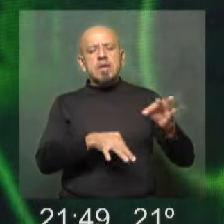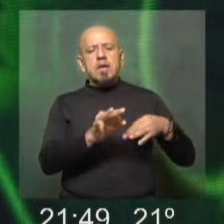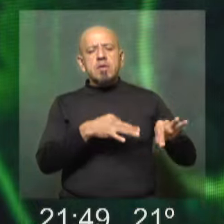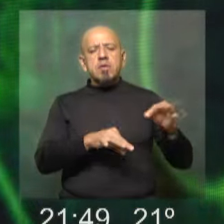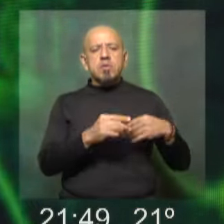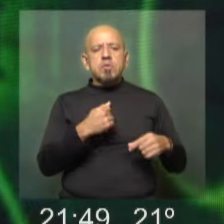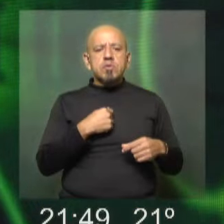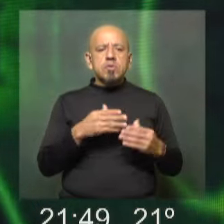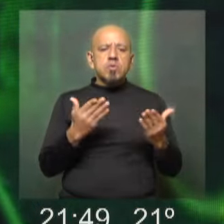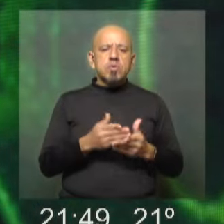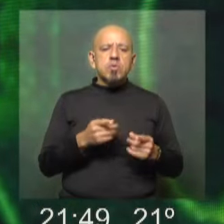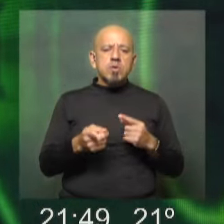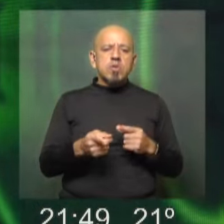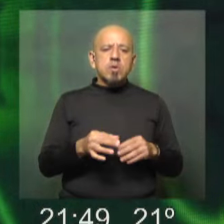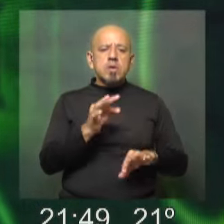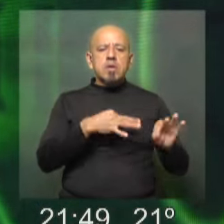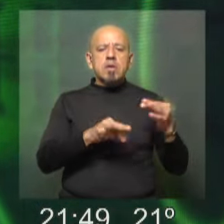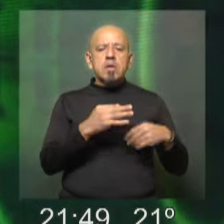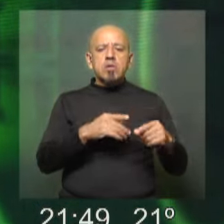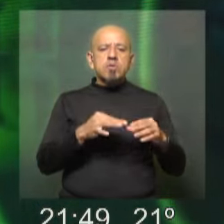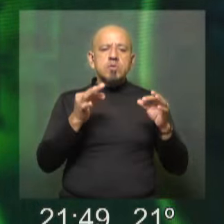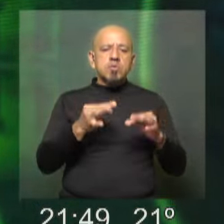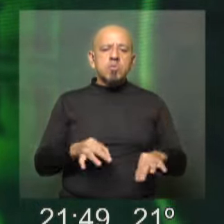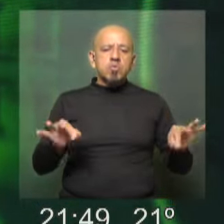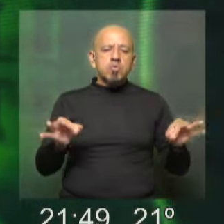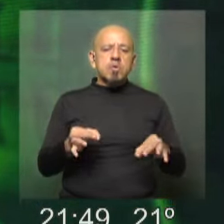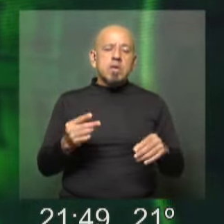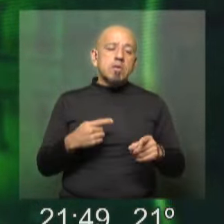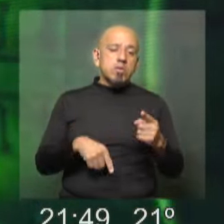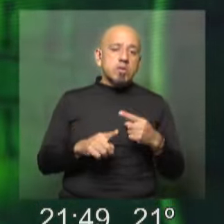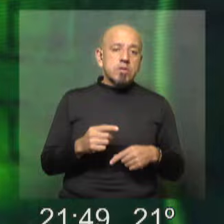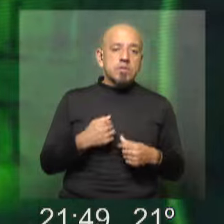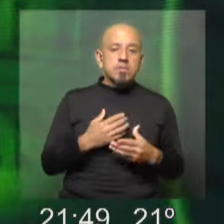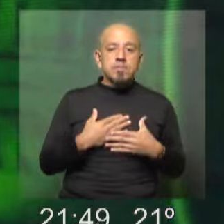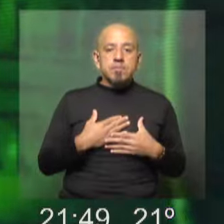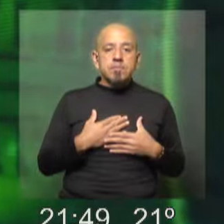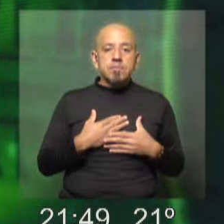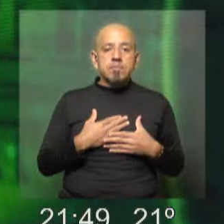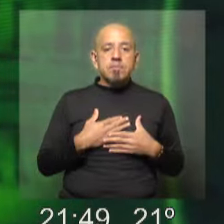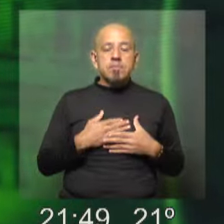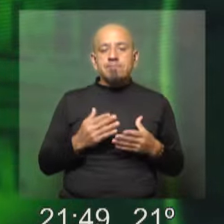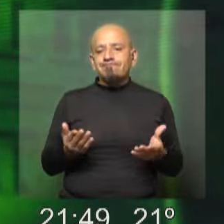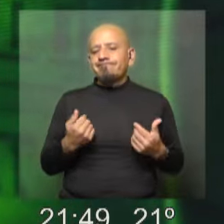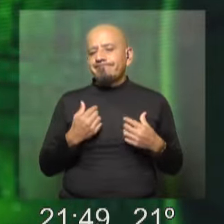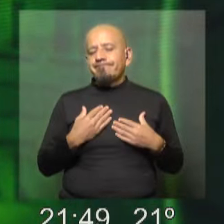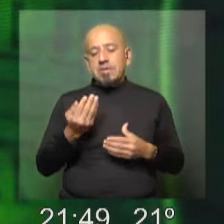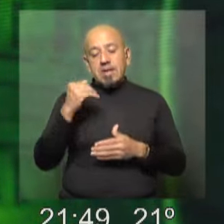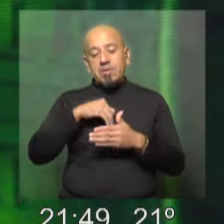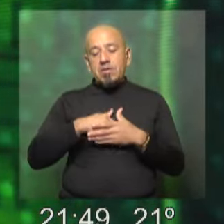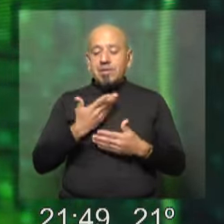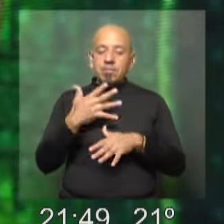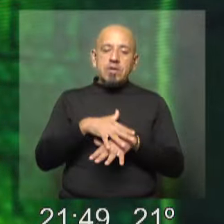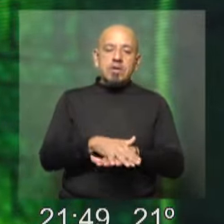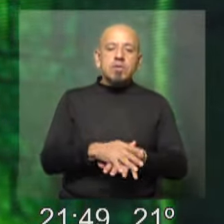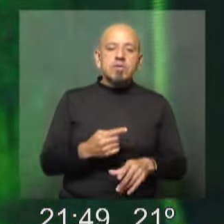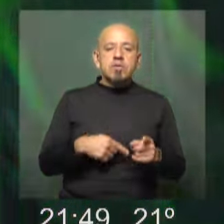Yo estudié música, pero también estudié mucho teatro, artes escénicas, entonces como que no puedo dejar una Lucía en una parte y traer la otra. Entonces